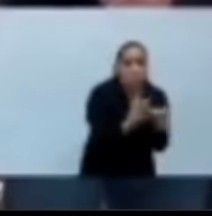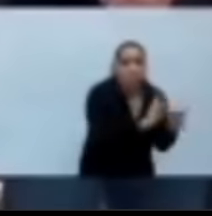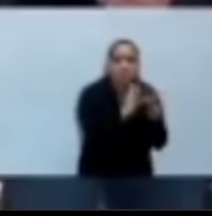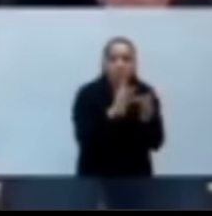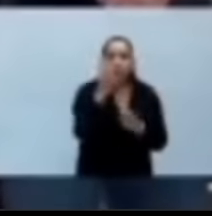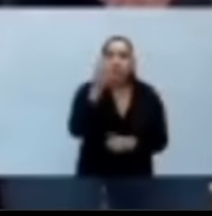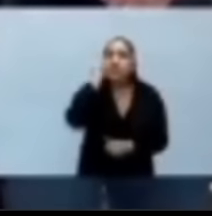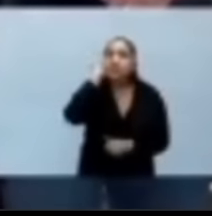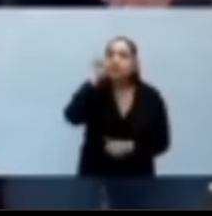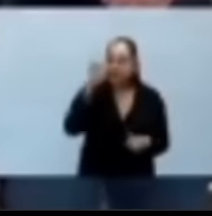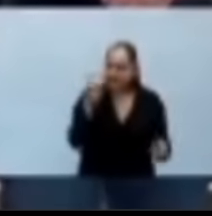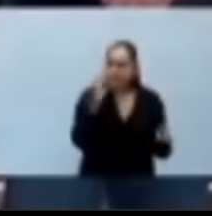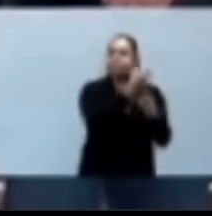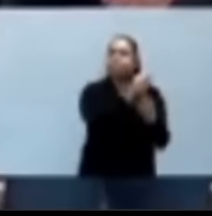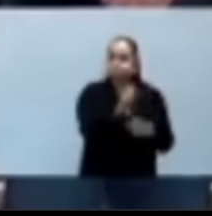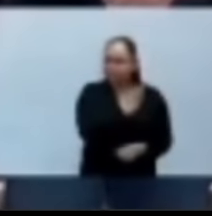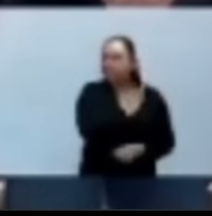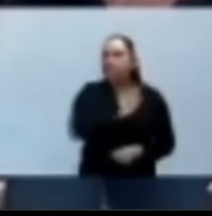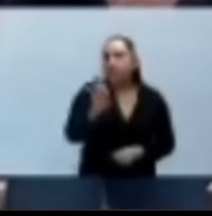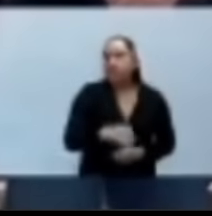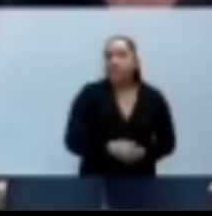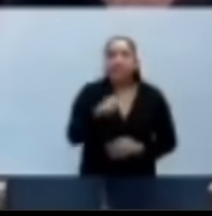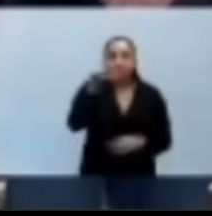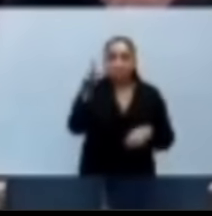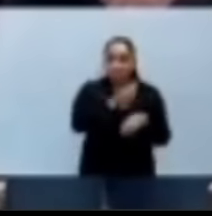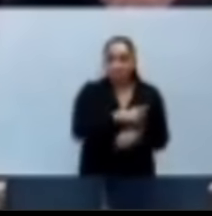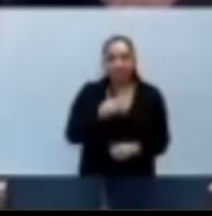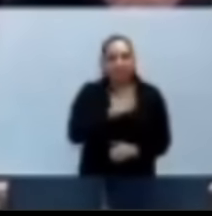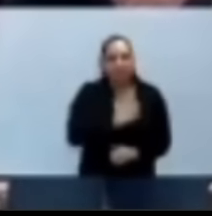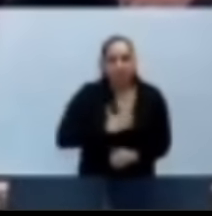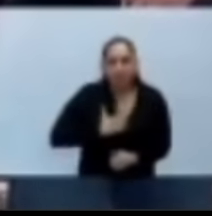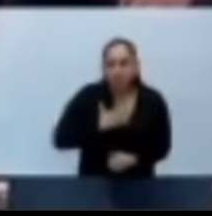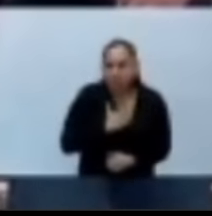Cuando Omar Fayad le bajaron su candidato,